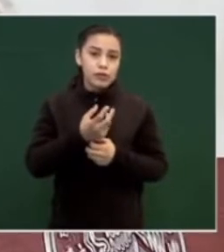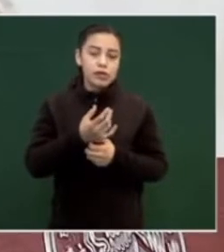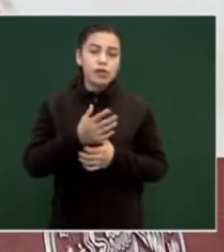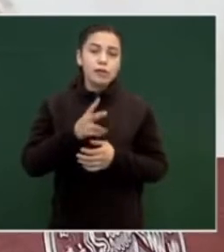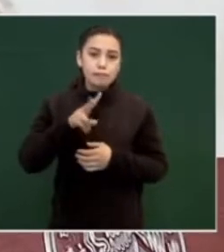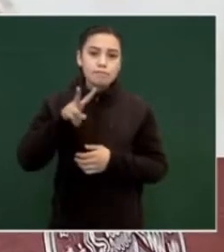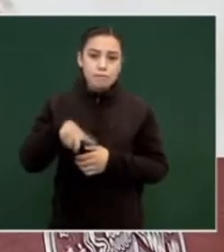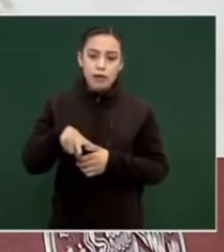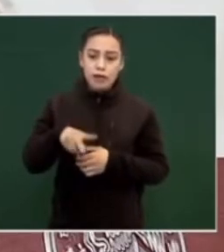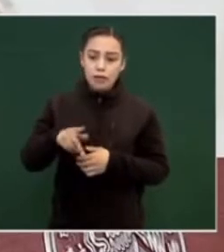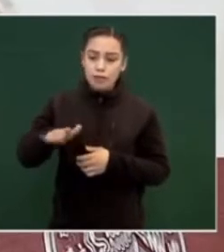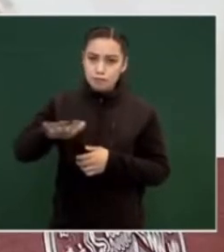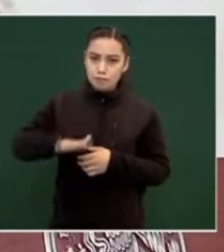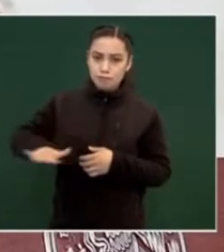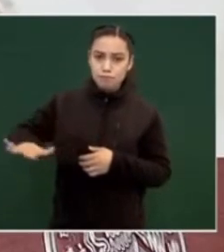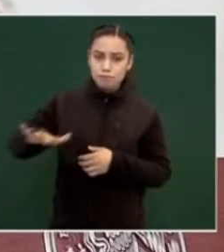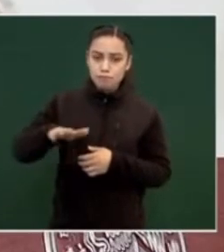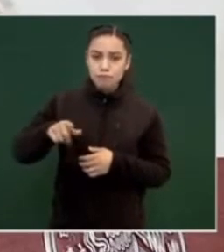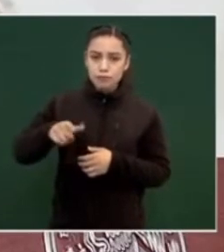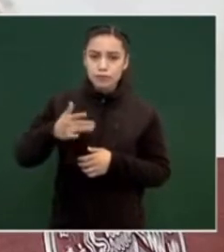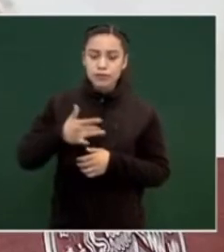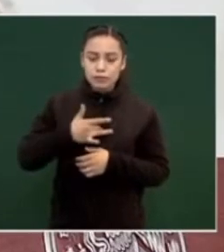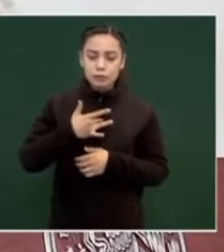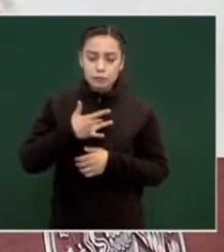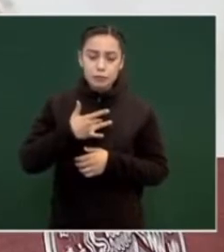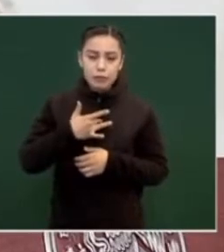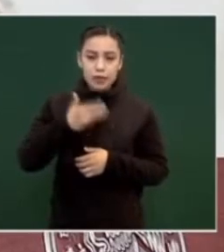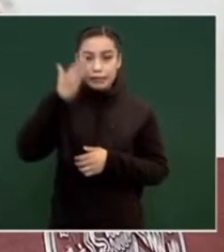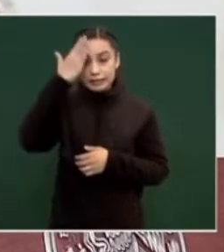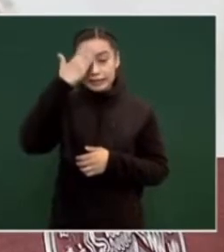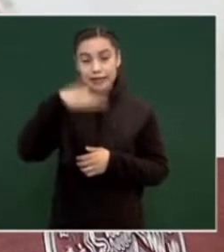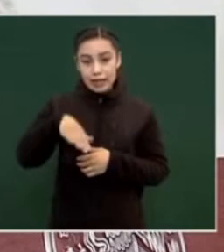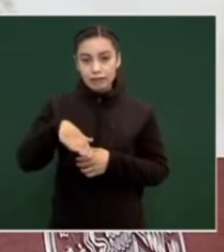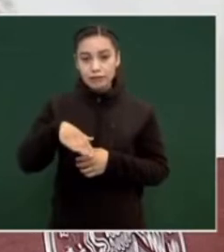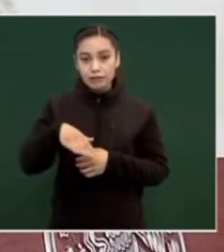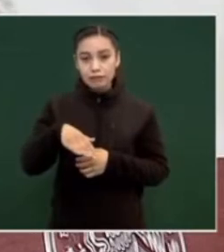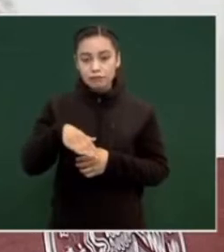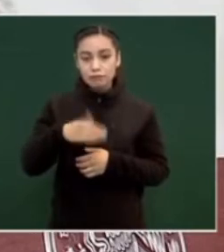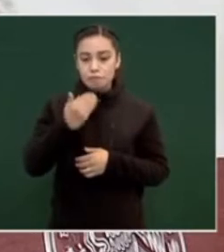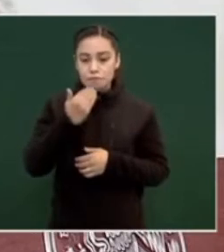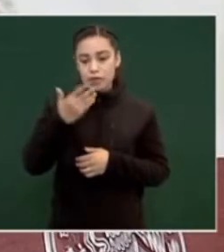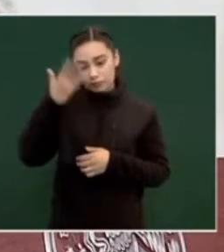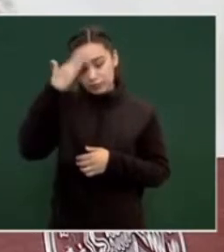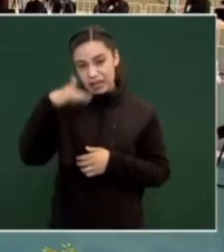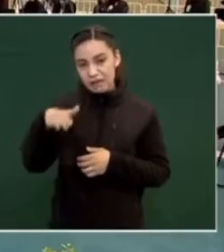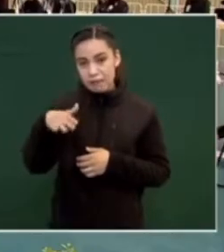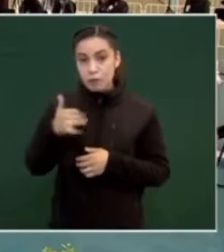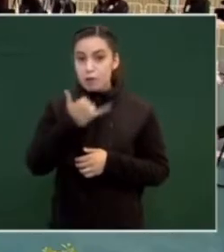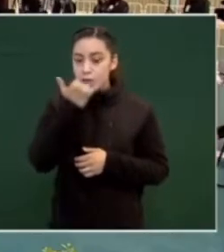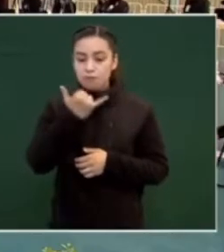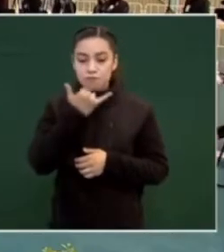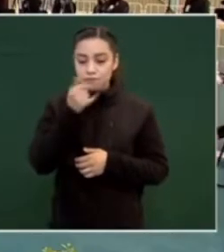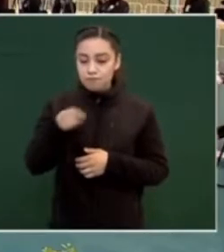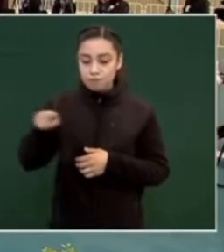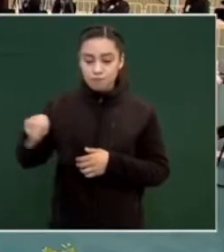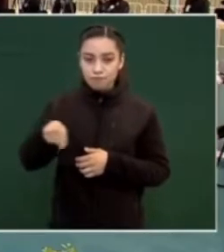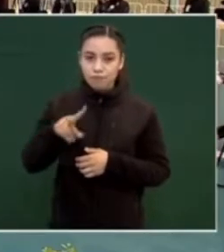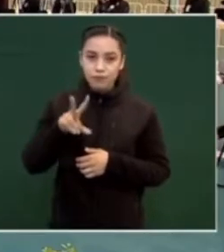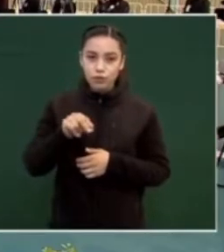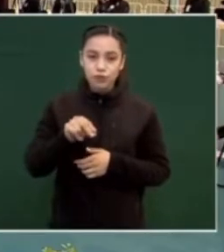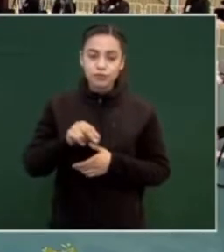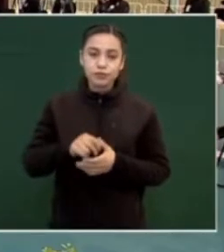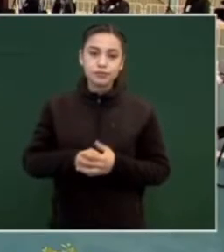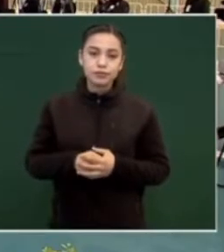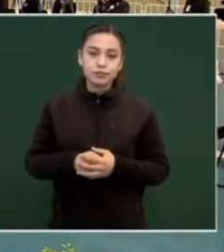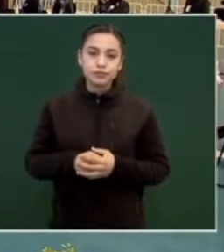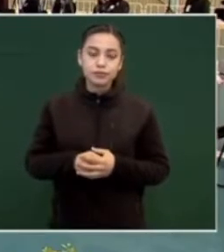un instinto certero sabe sabe no se equivoca presidente y le